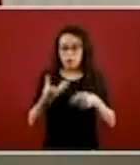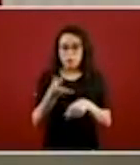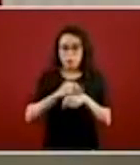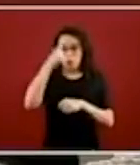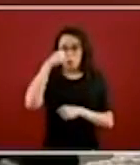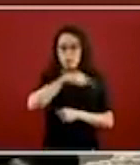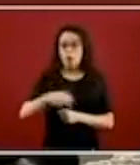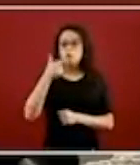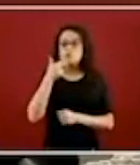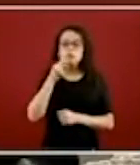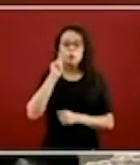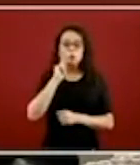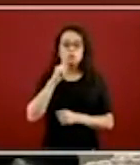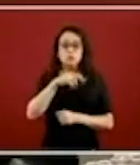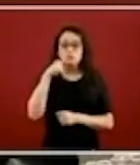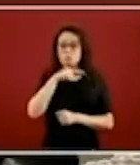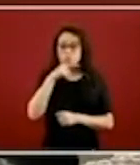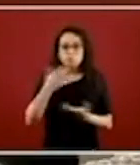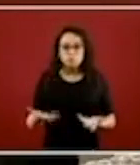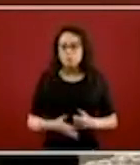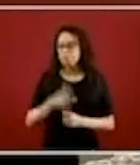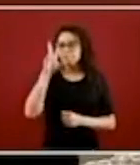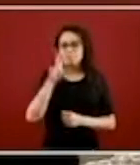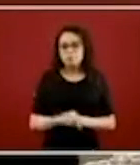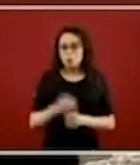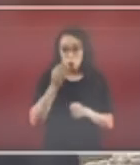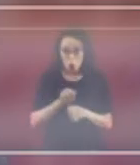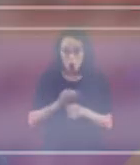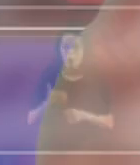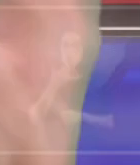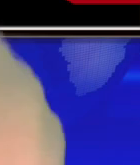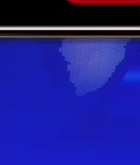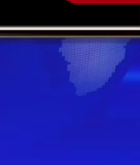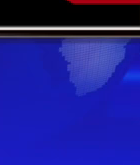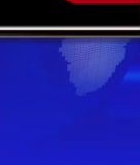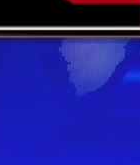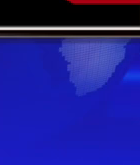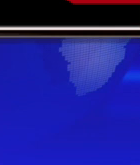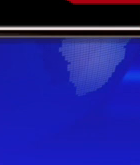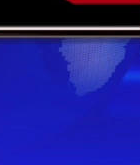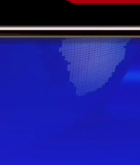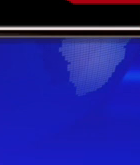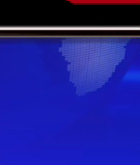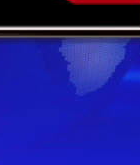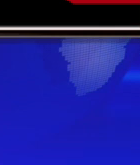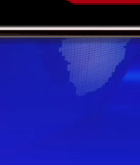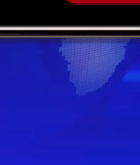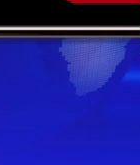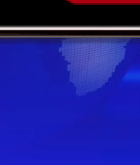Misterio resuelto, no hay pruebas rápidas útiles en este momento. Bueno, pues ahí están las dos